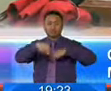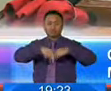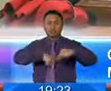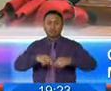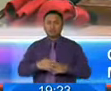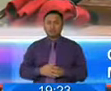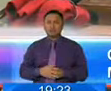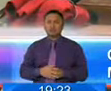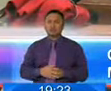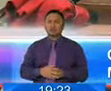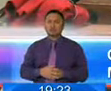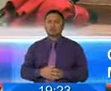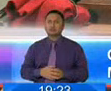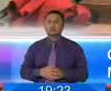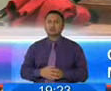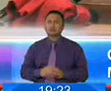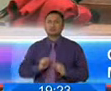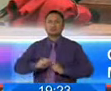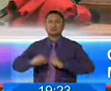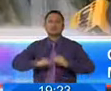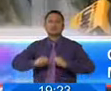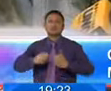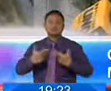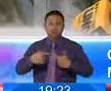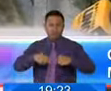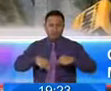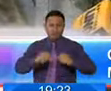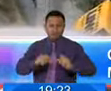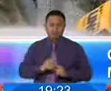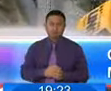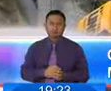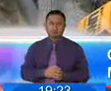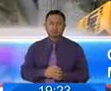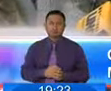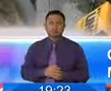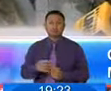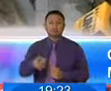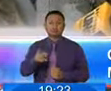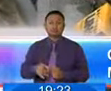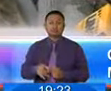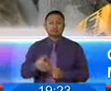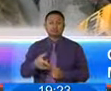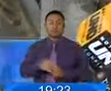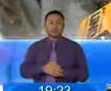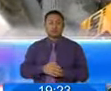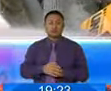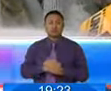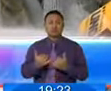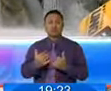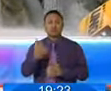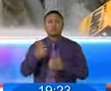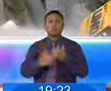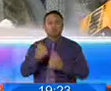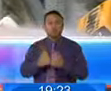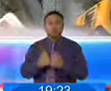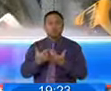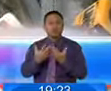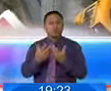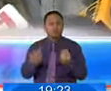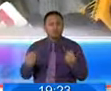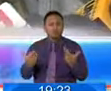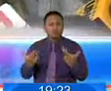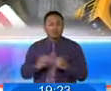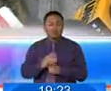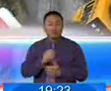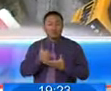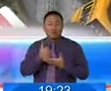del sistema integrado de transporte y gestión de tráfico. Que va justamente a cerrar una brecha o una postergación en cuanto a